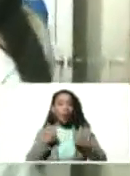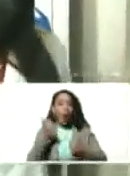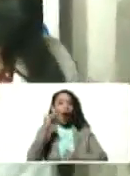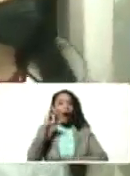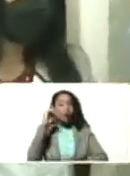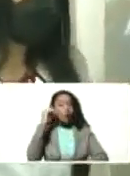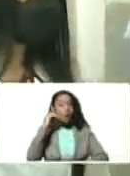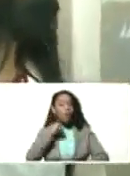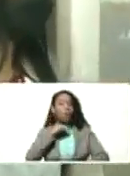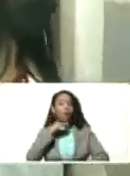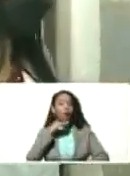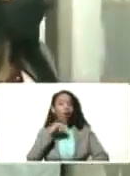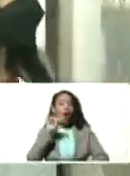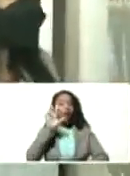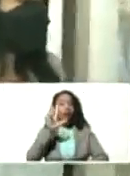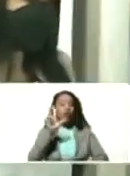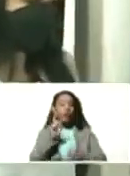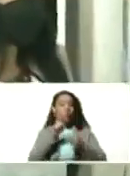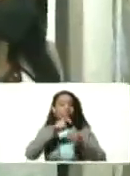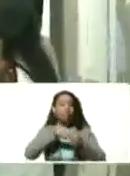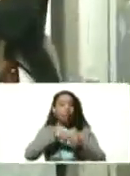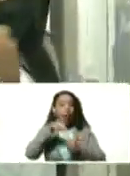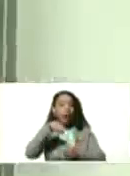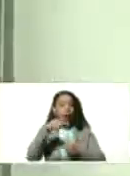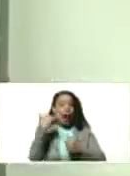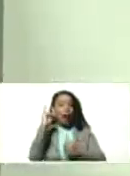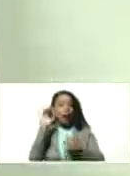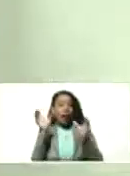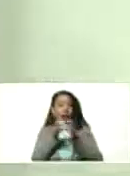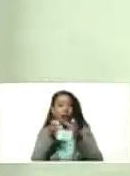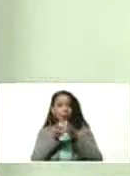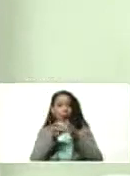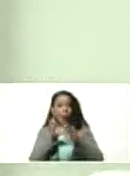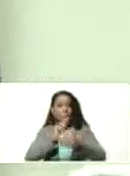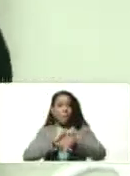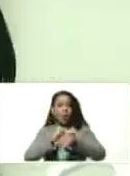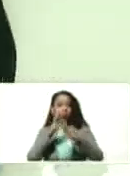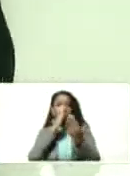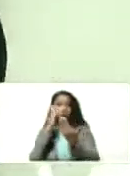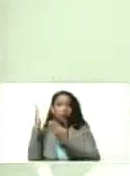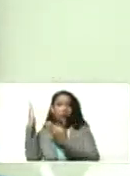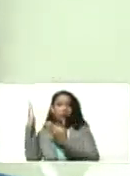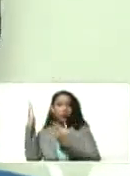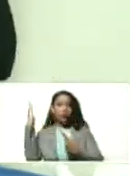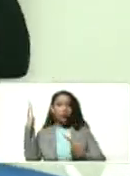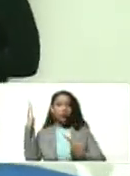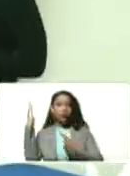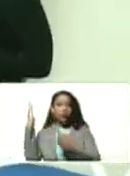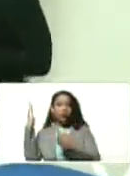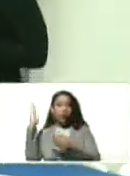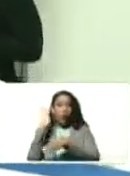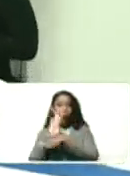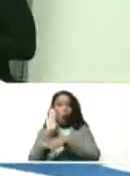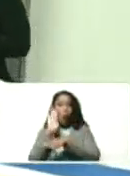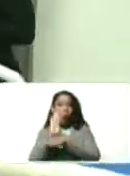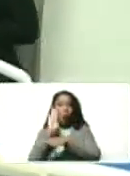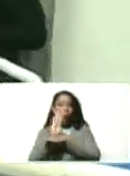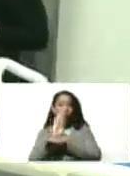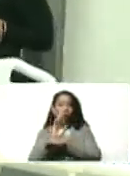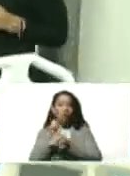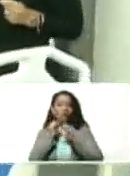capacidad para 3 cupos. Aquí está el equipo médico, presidente. De cuidados intensivos,